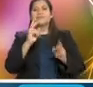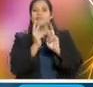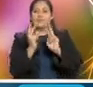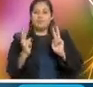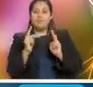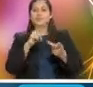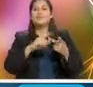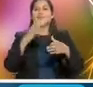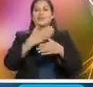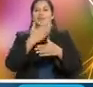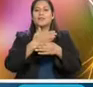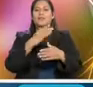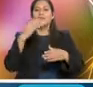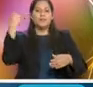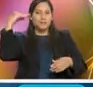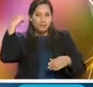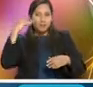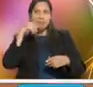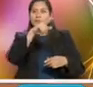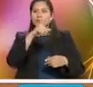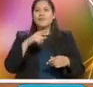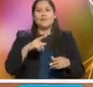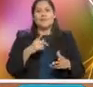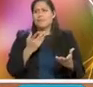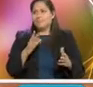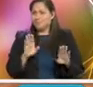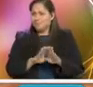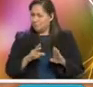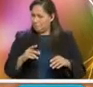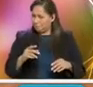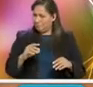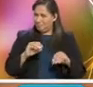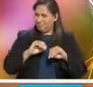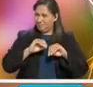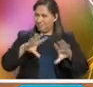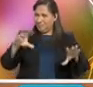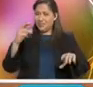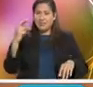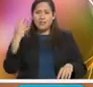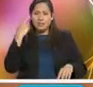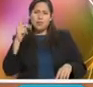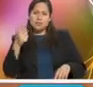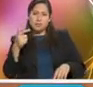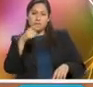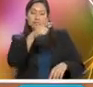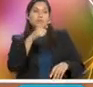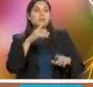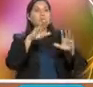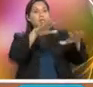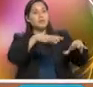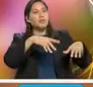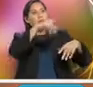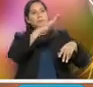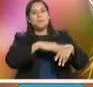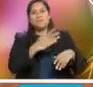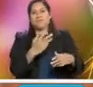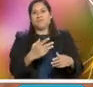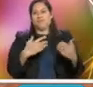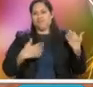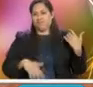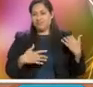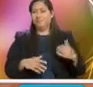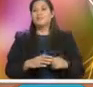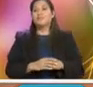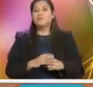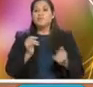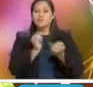ahí está Café Tacuba, Así es. que sonaban a nada de lo que sonaba en la radio ni en los foros a los que íbamos. Sí. Entonces- y tenías estos cuates,